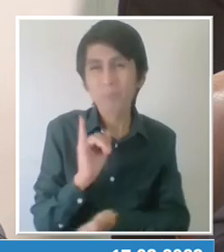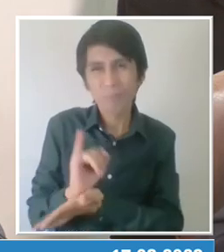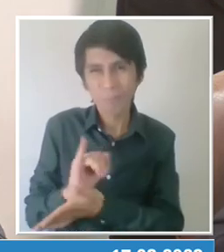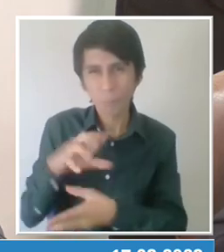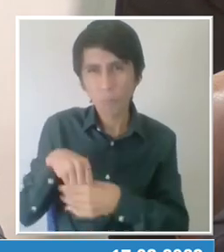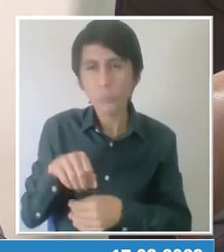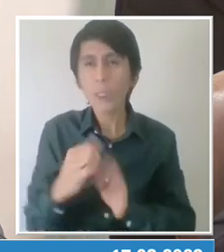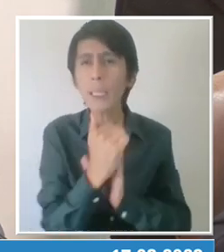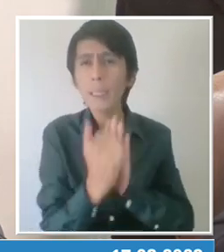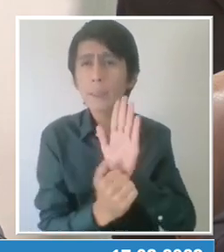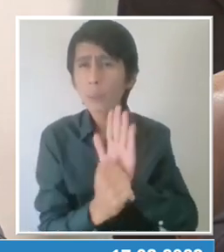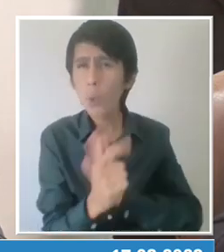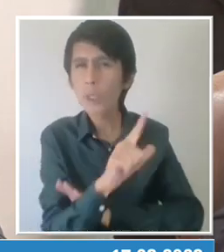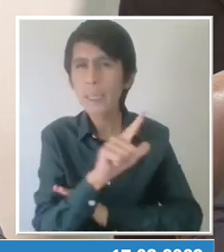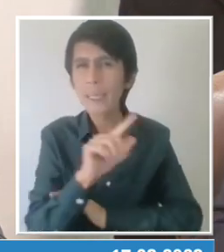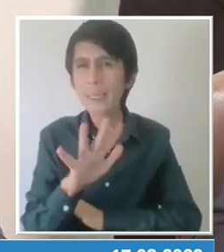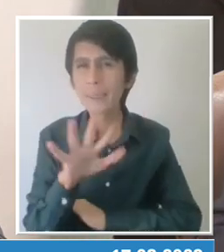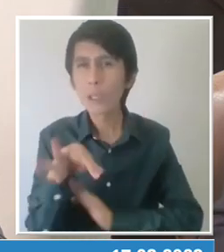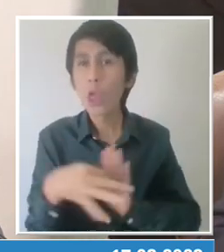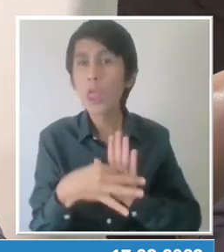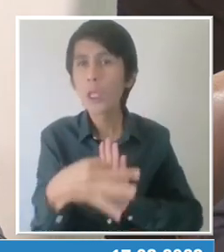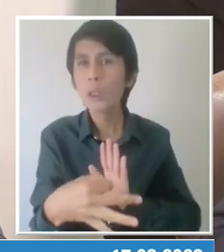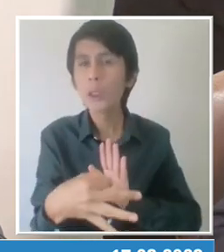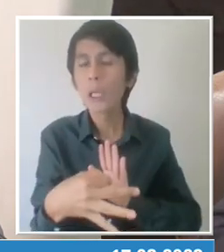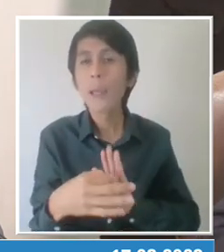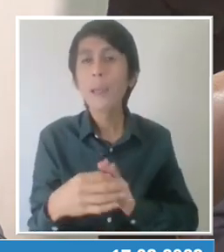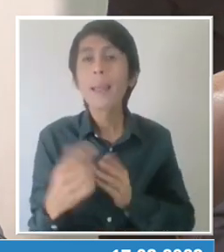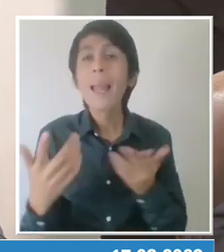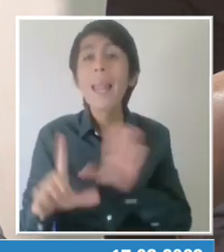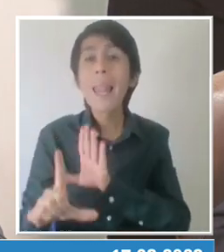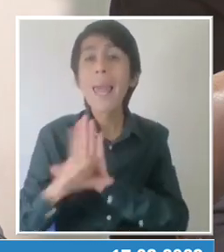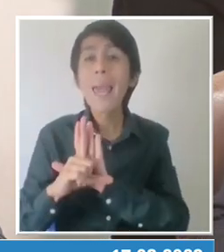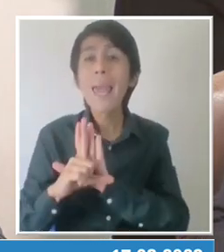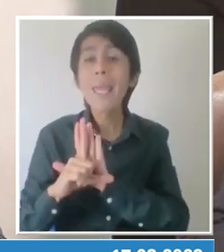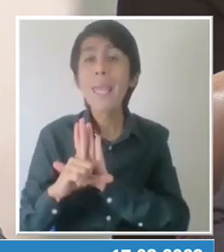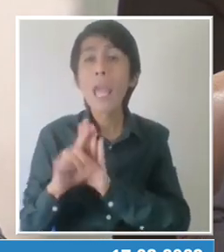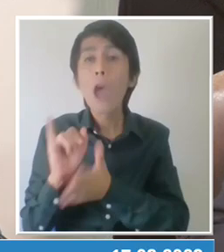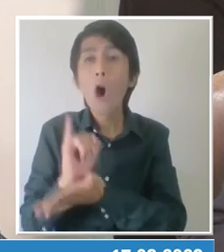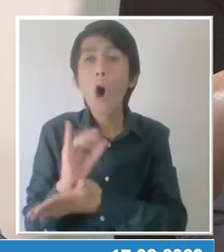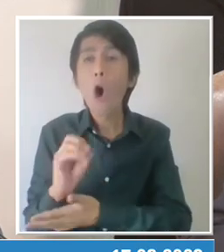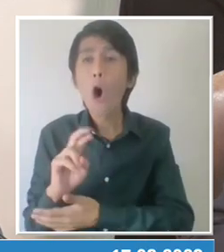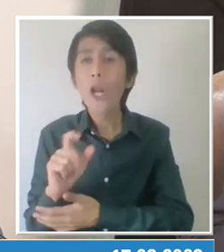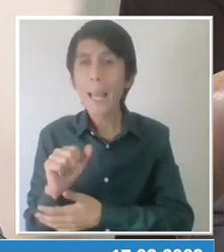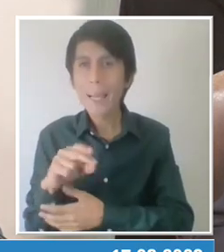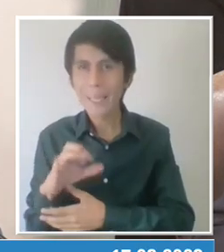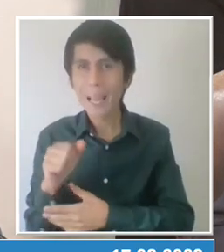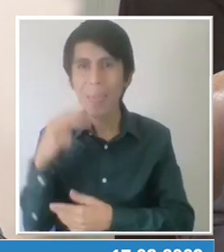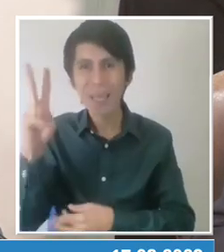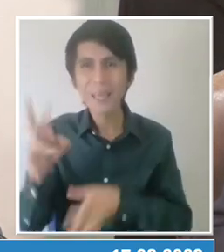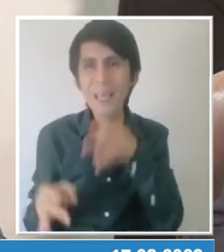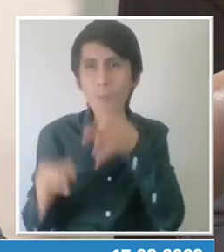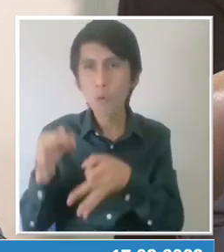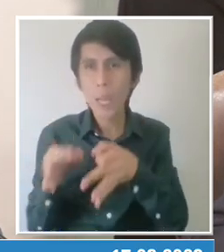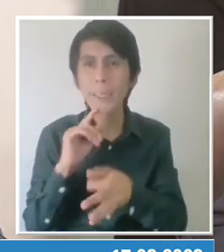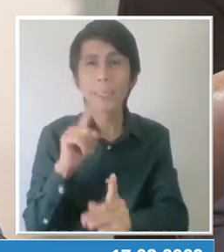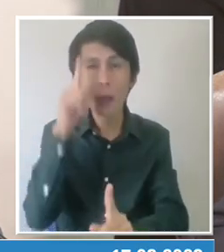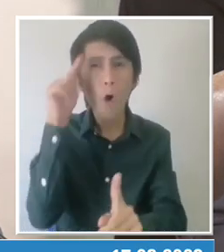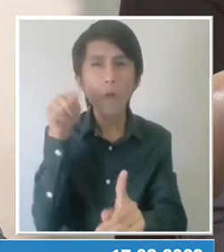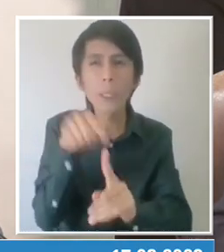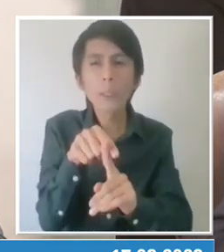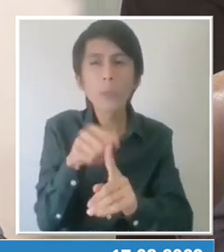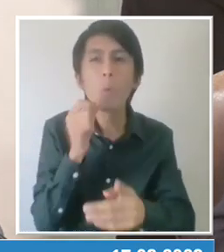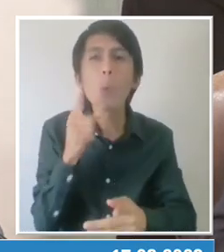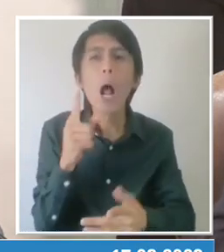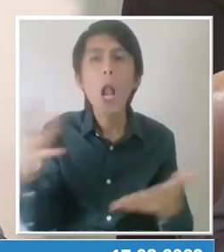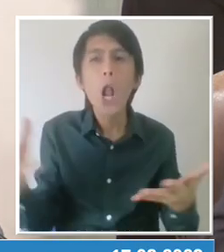que la ley orgánica de los tribunales tiene por objeto lograr una plena y efectiva administración